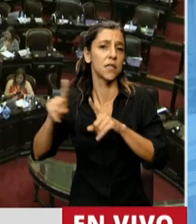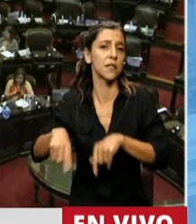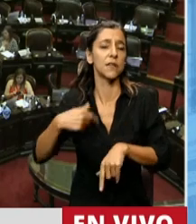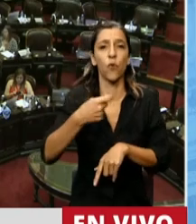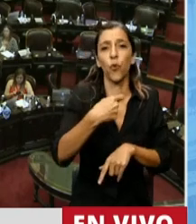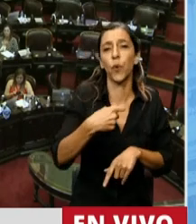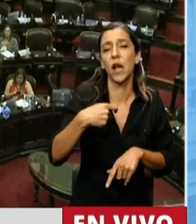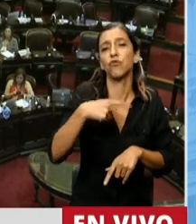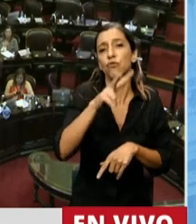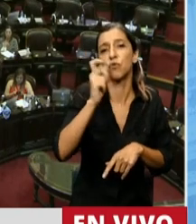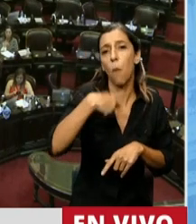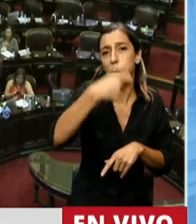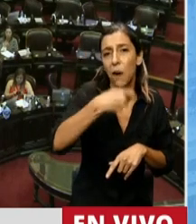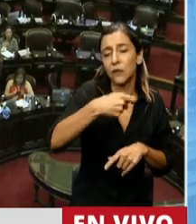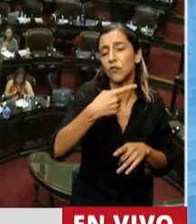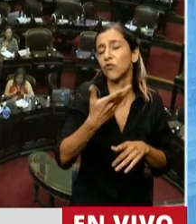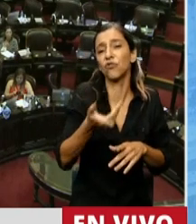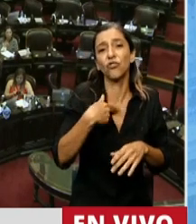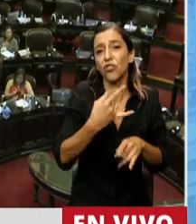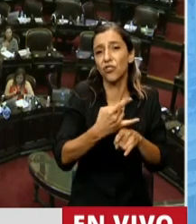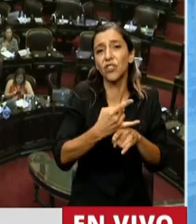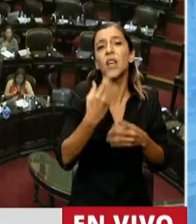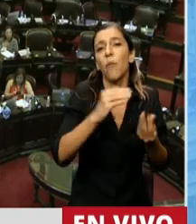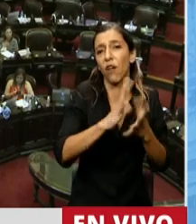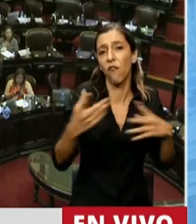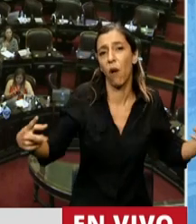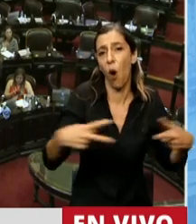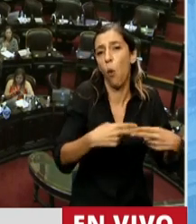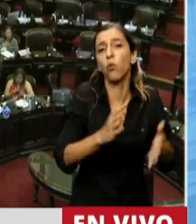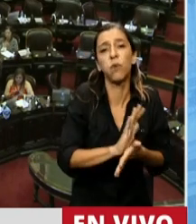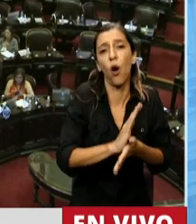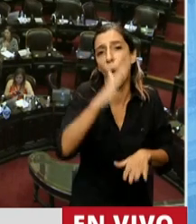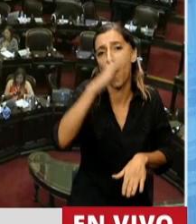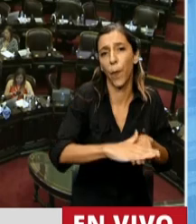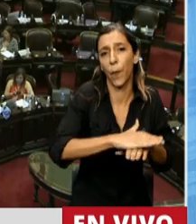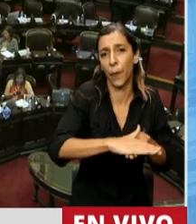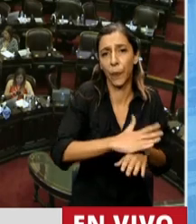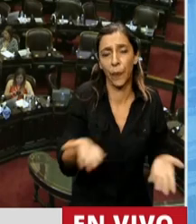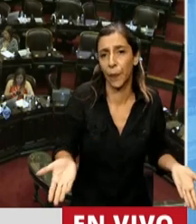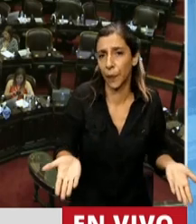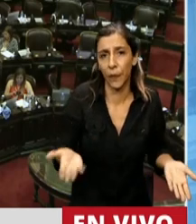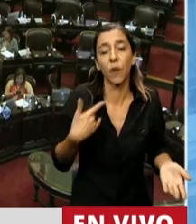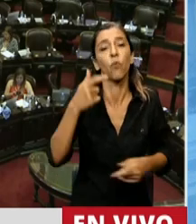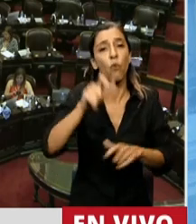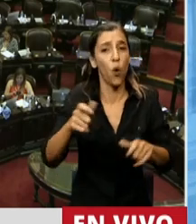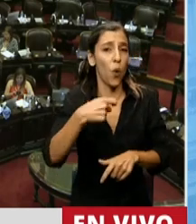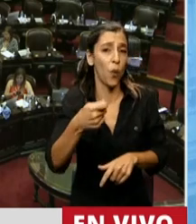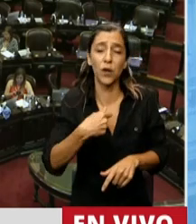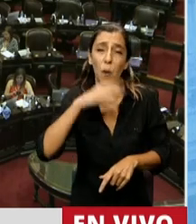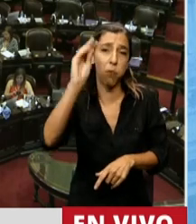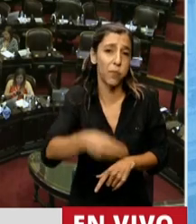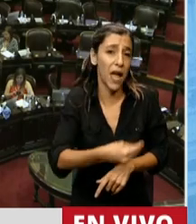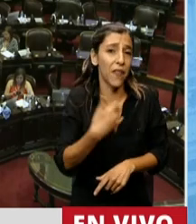y pensiones se van a ajustar a la baja. Los jubilados pierden porque si acá se han comido un trimestre